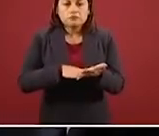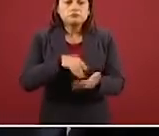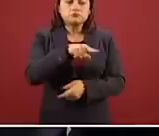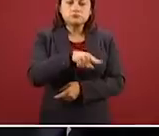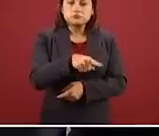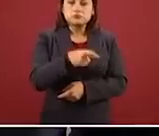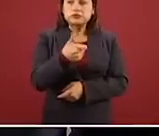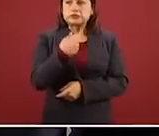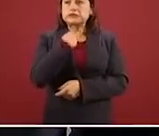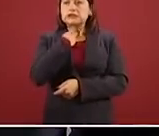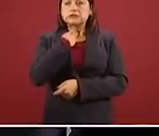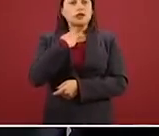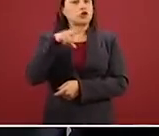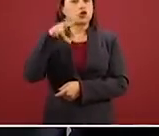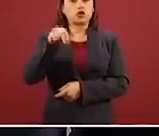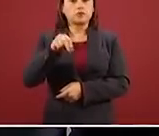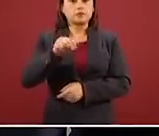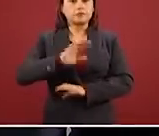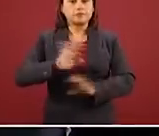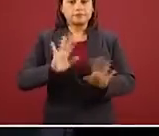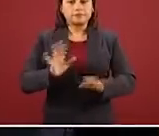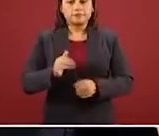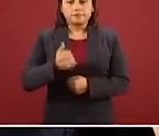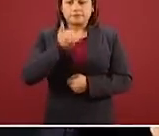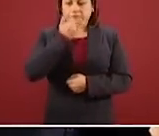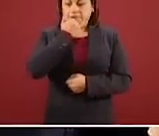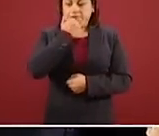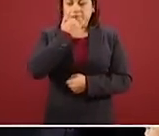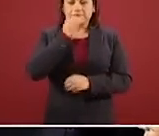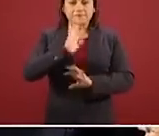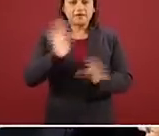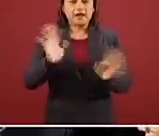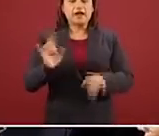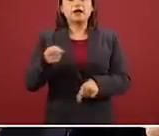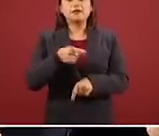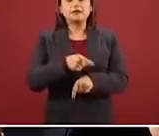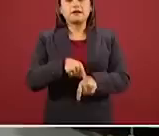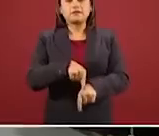Vamos a salir bien. Bueno, ya fue mucha.